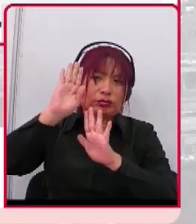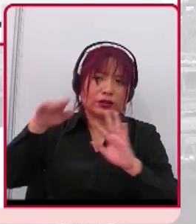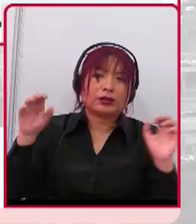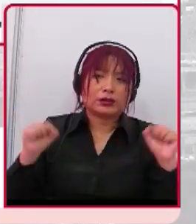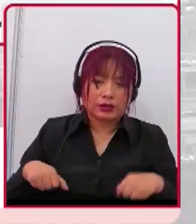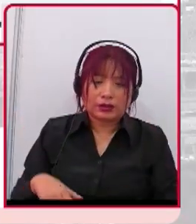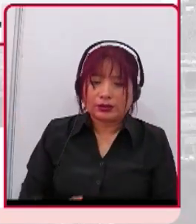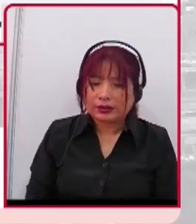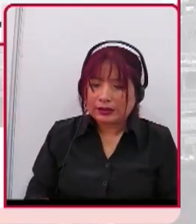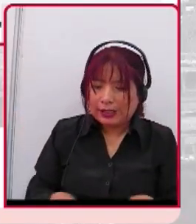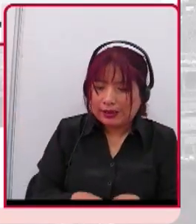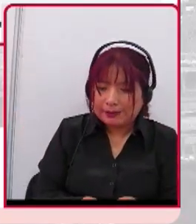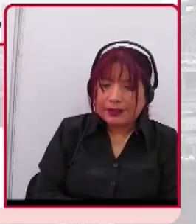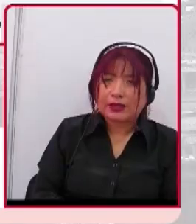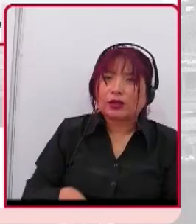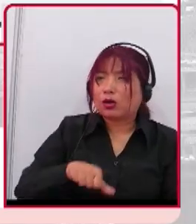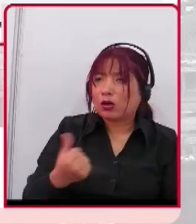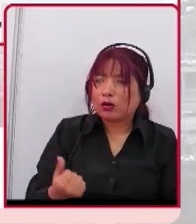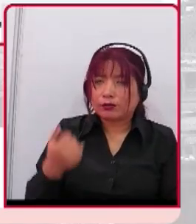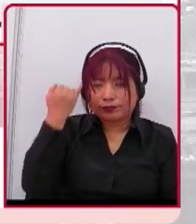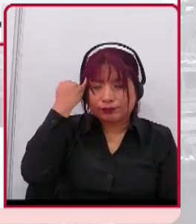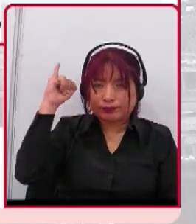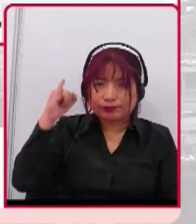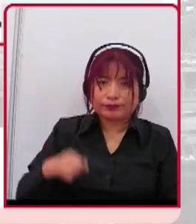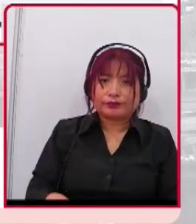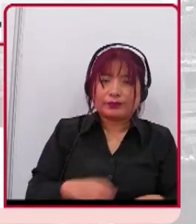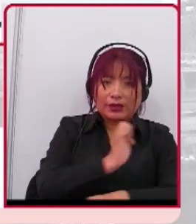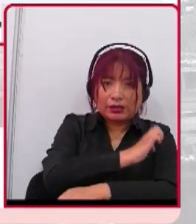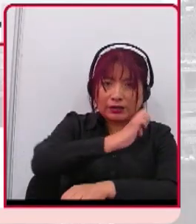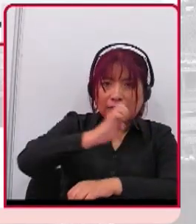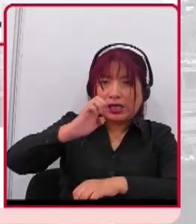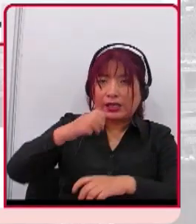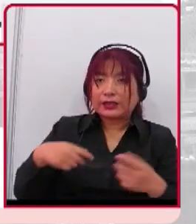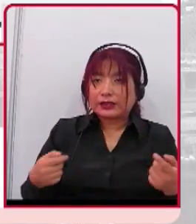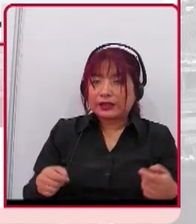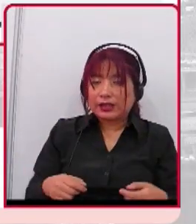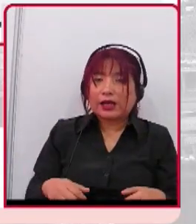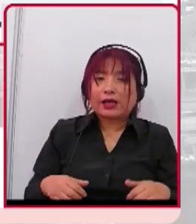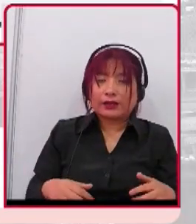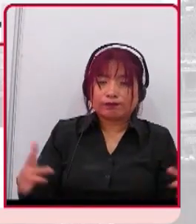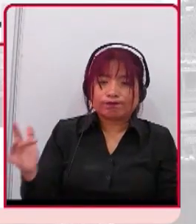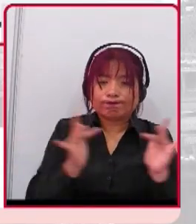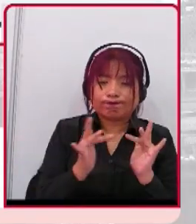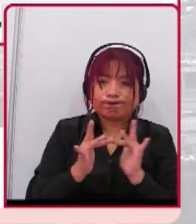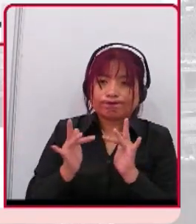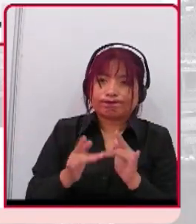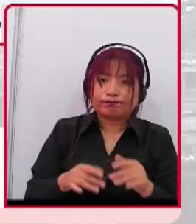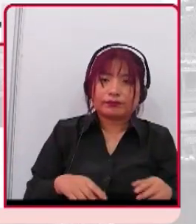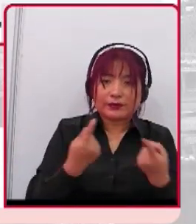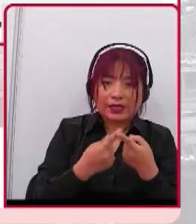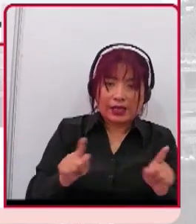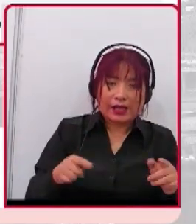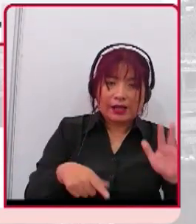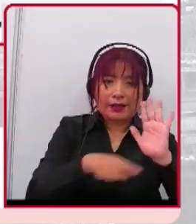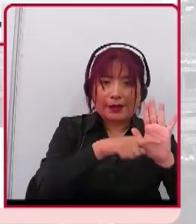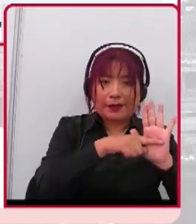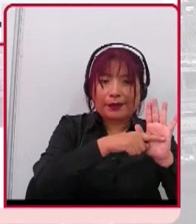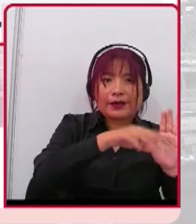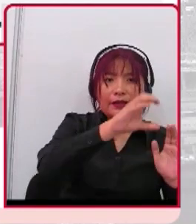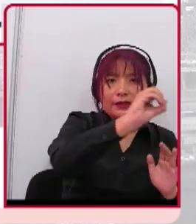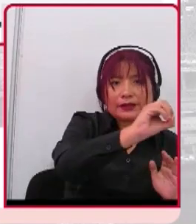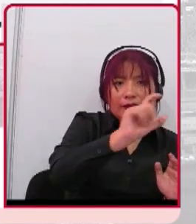Como otro beneficio cuantificable, se estableció que esta diferencia era alrededor de un 7% bajo